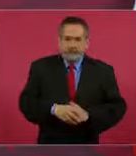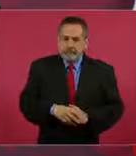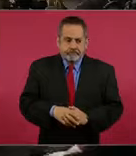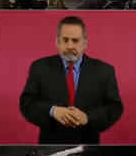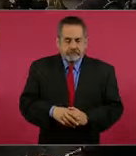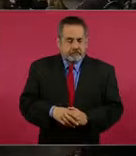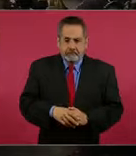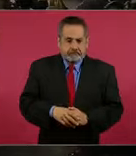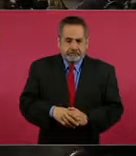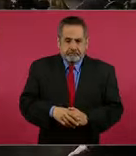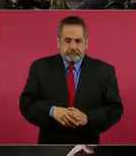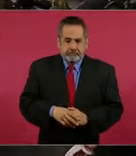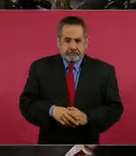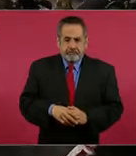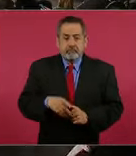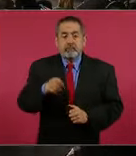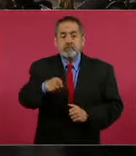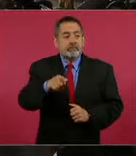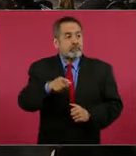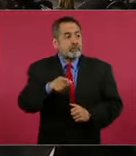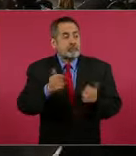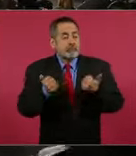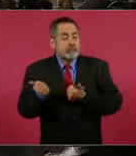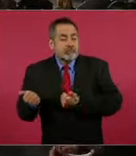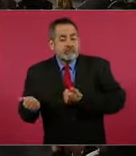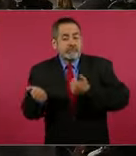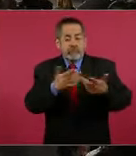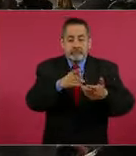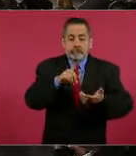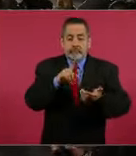costar el llevar el medicamento,